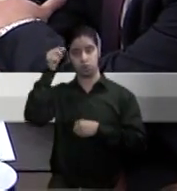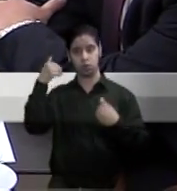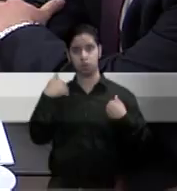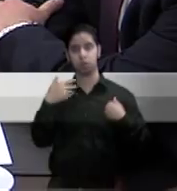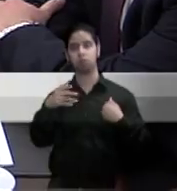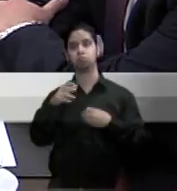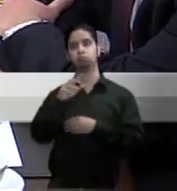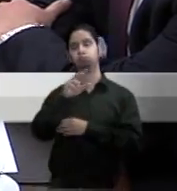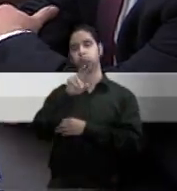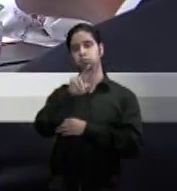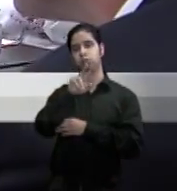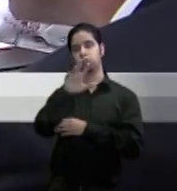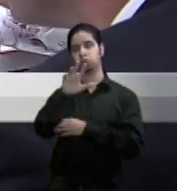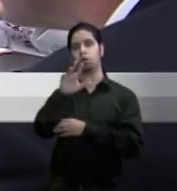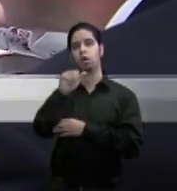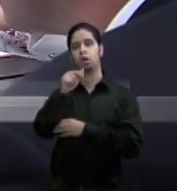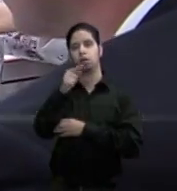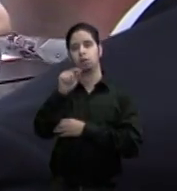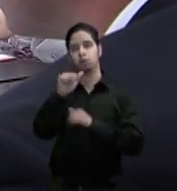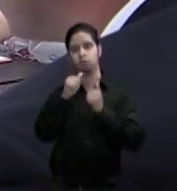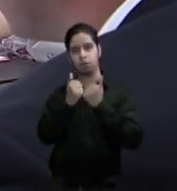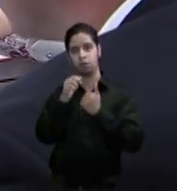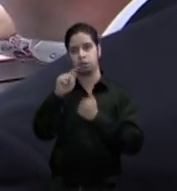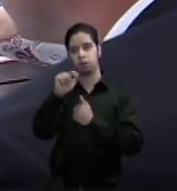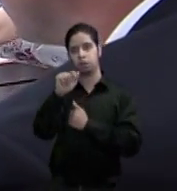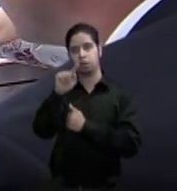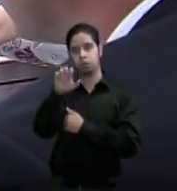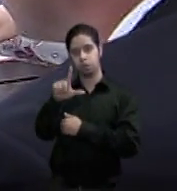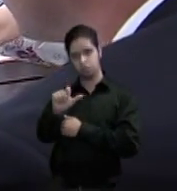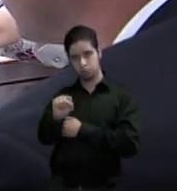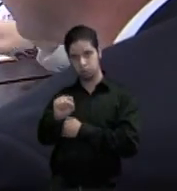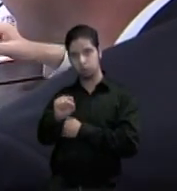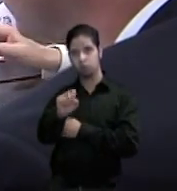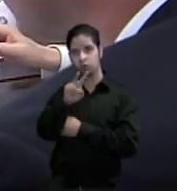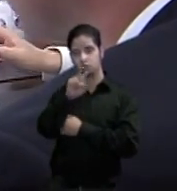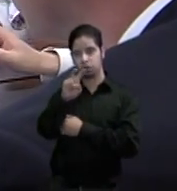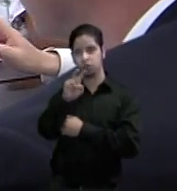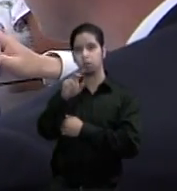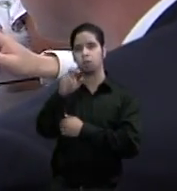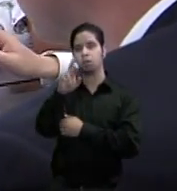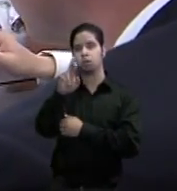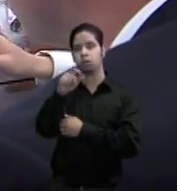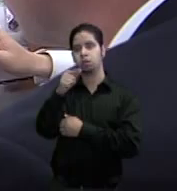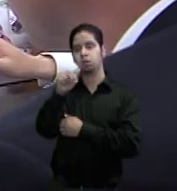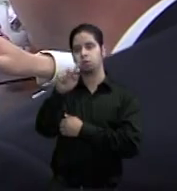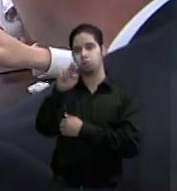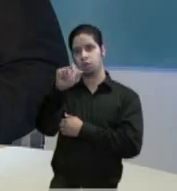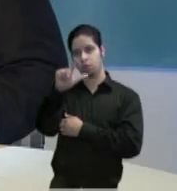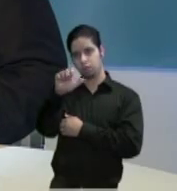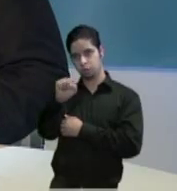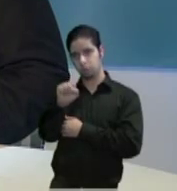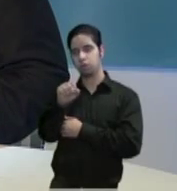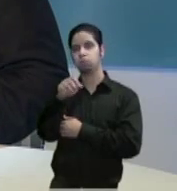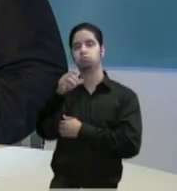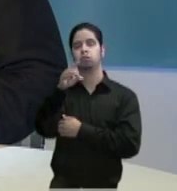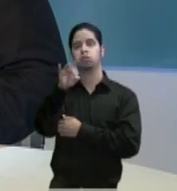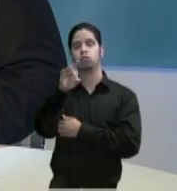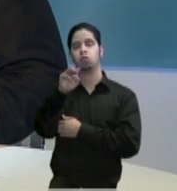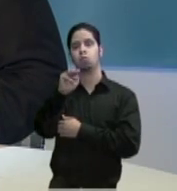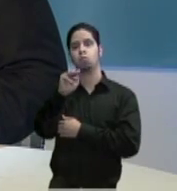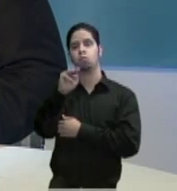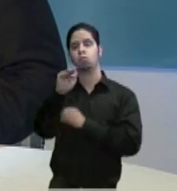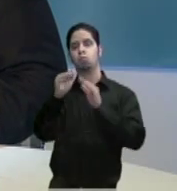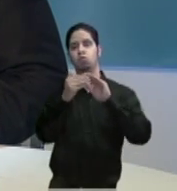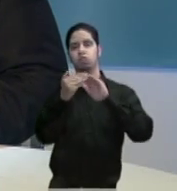estatales, 577 locales, 255 regionales en 78 municipios. Y en el tiempo se esperan